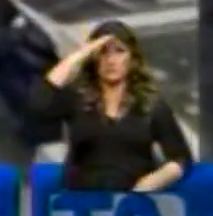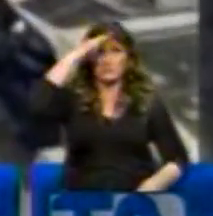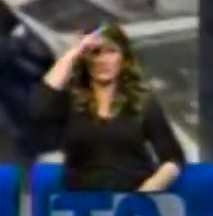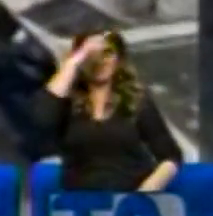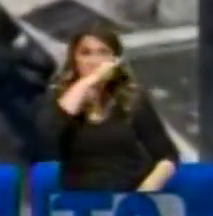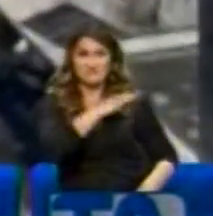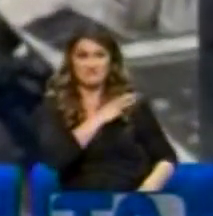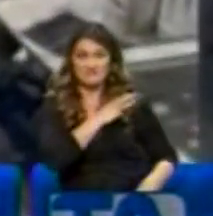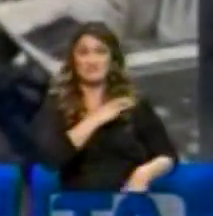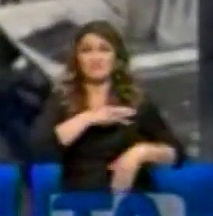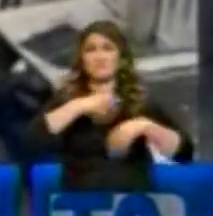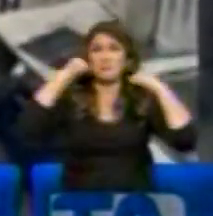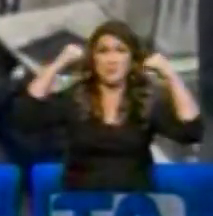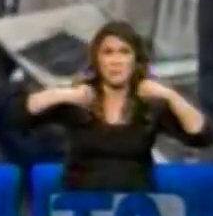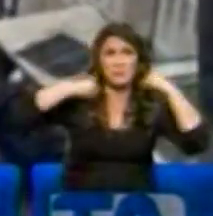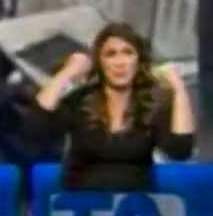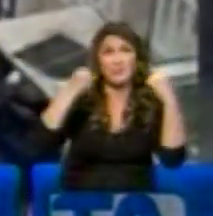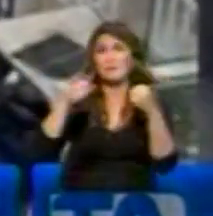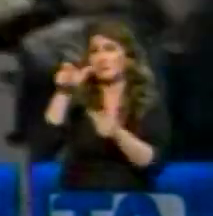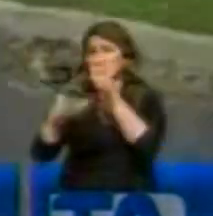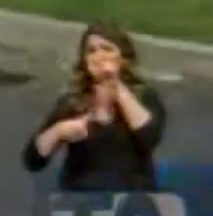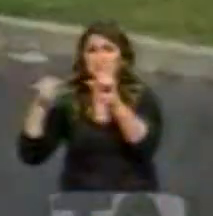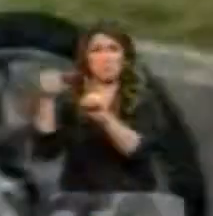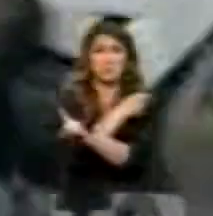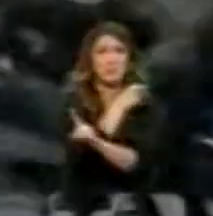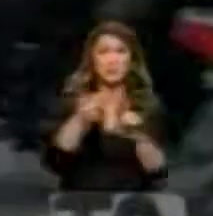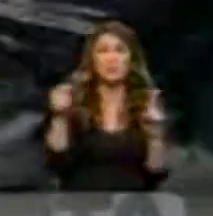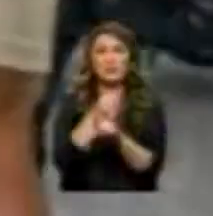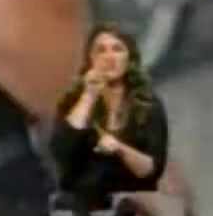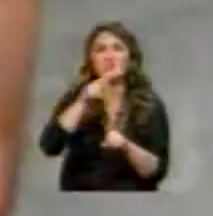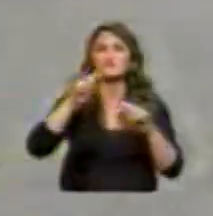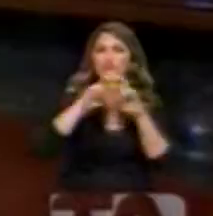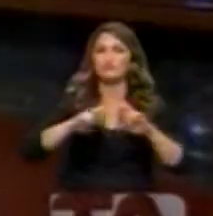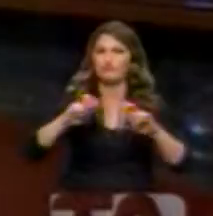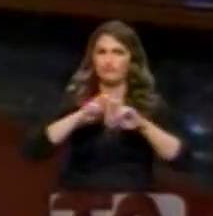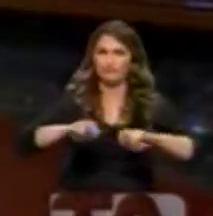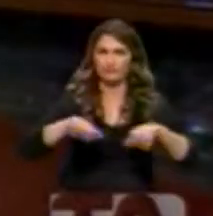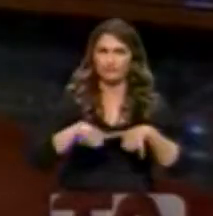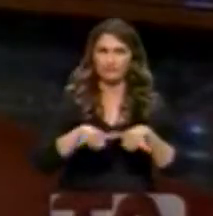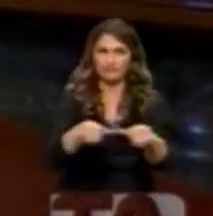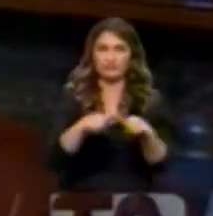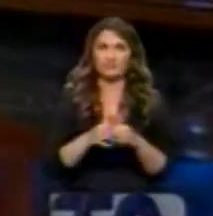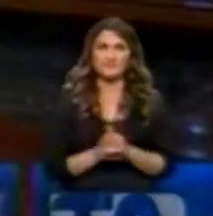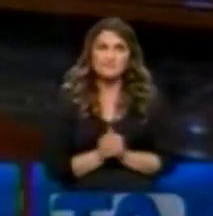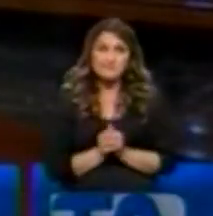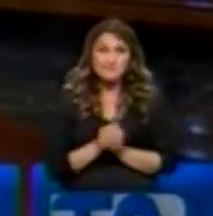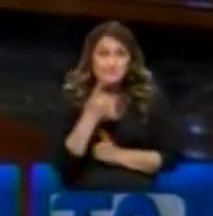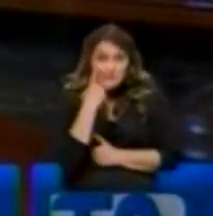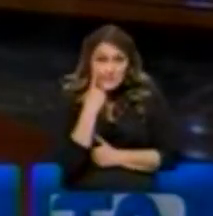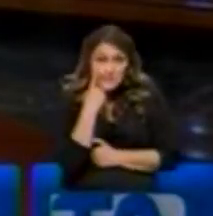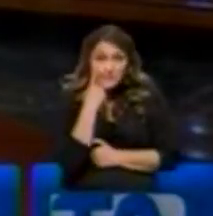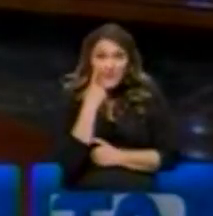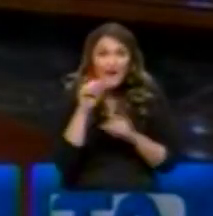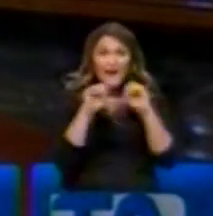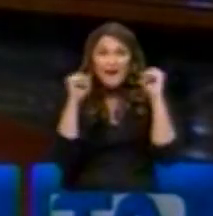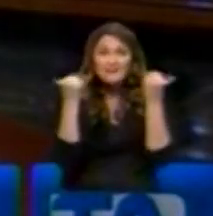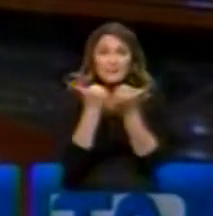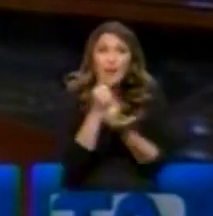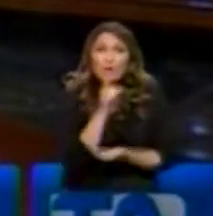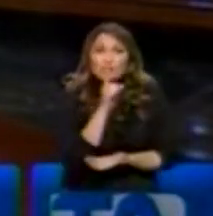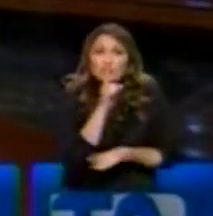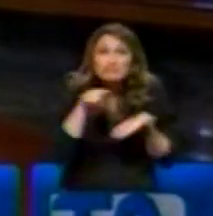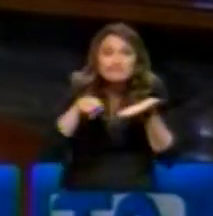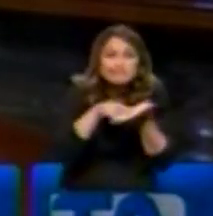de comunicación. En Quito, Andrea Samaniego, 24 horas. Se espera que en breves minutos más los legisladores puedan